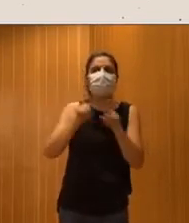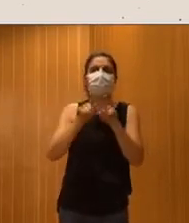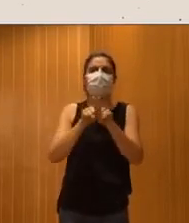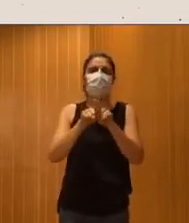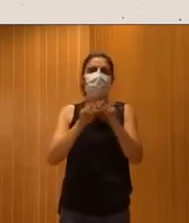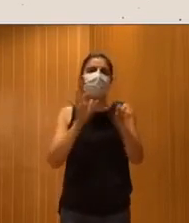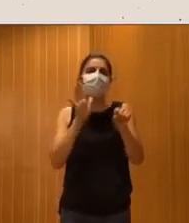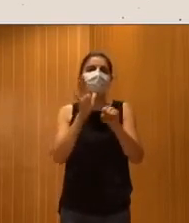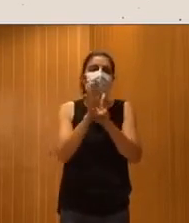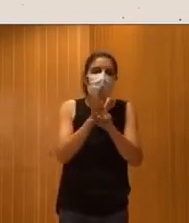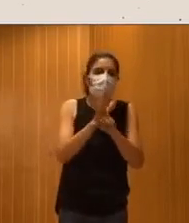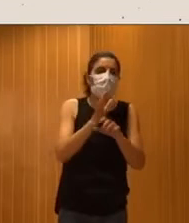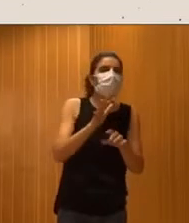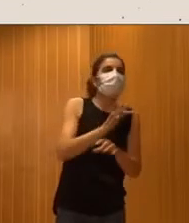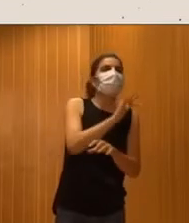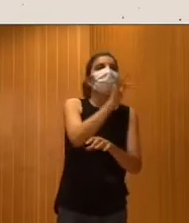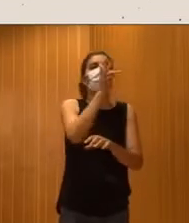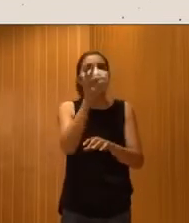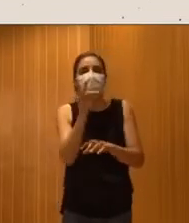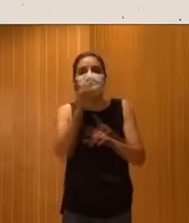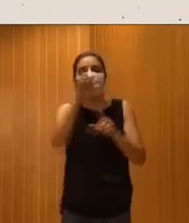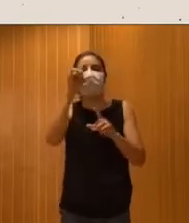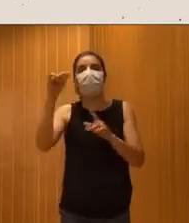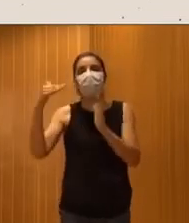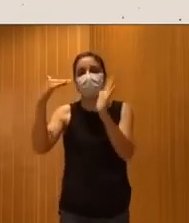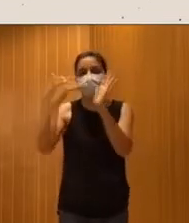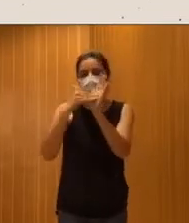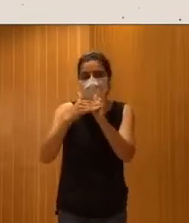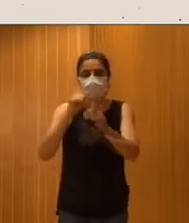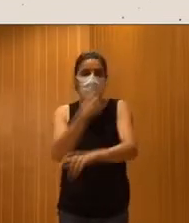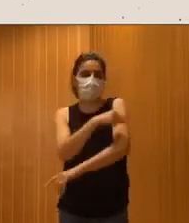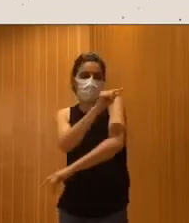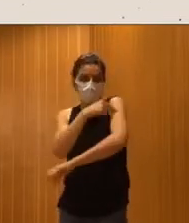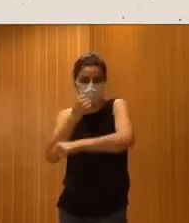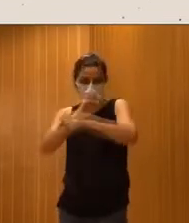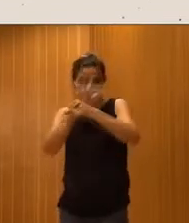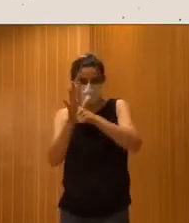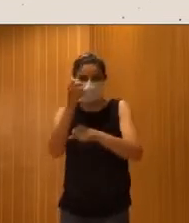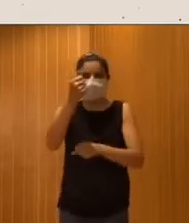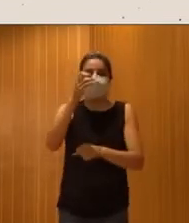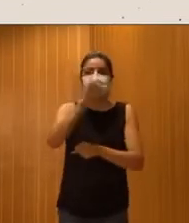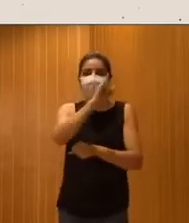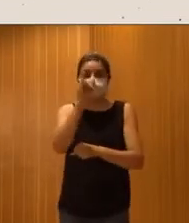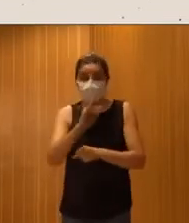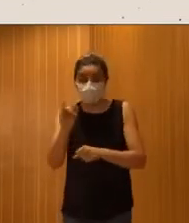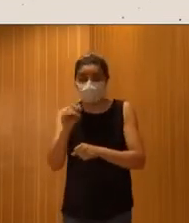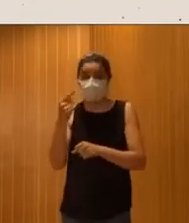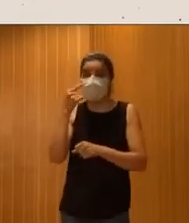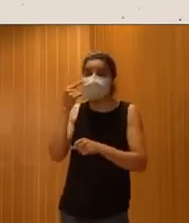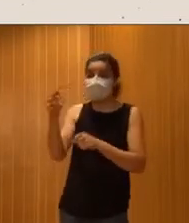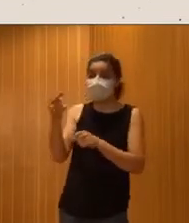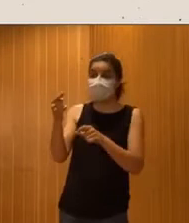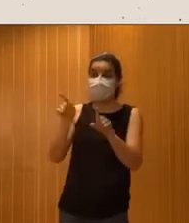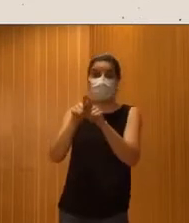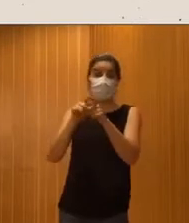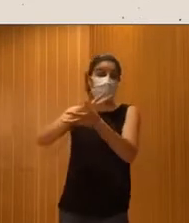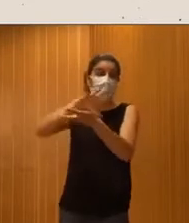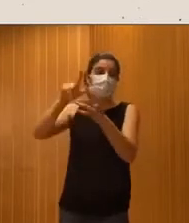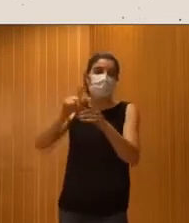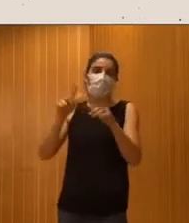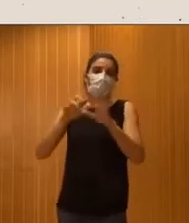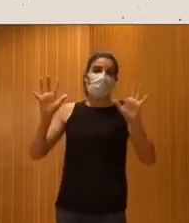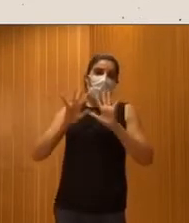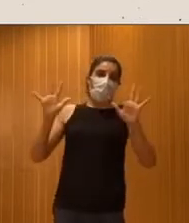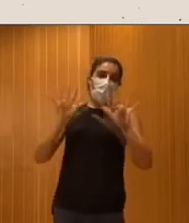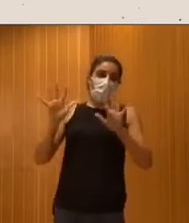el trombo por cada 100.000 pinchazos de AstraZeneca, y cuando veo estas cosas Digo, vamos,